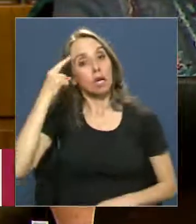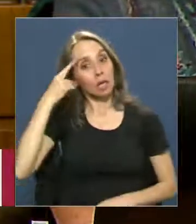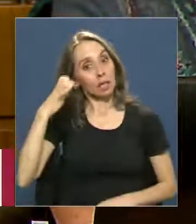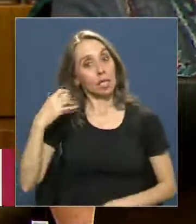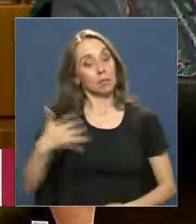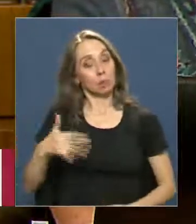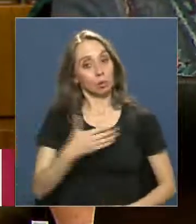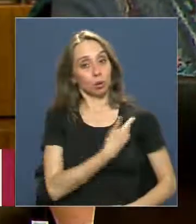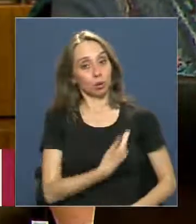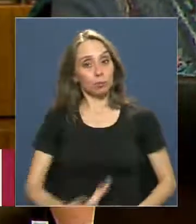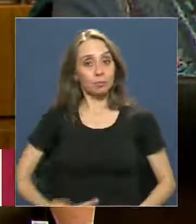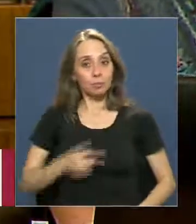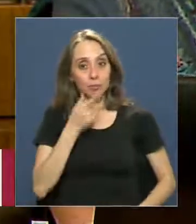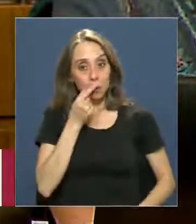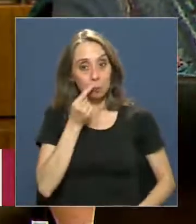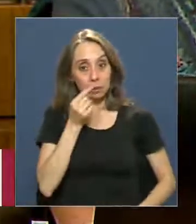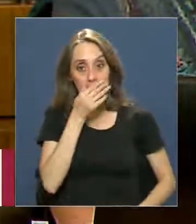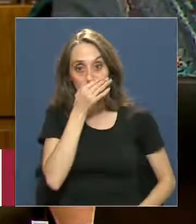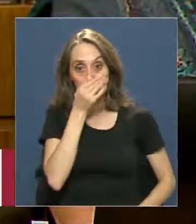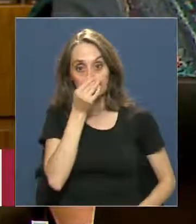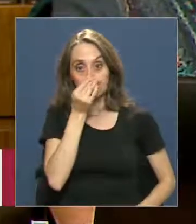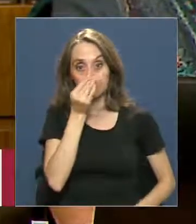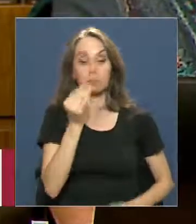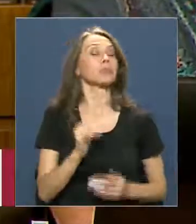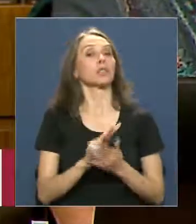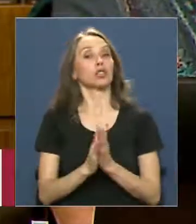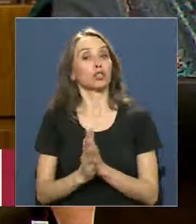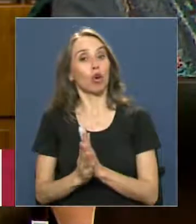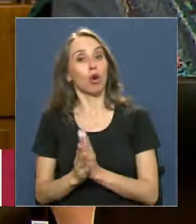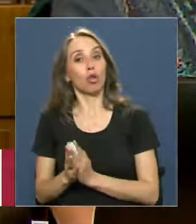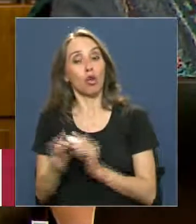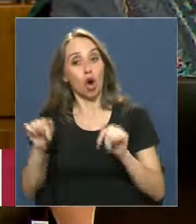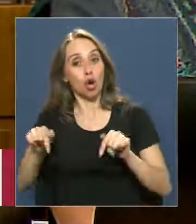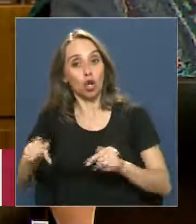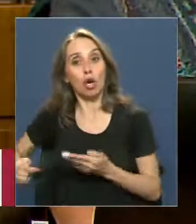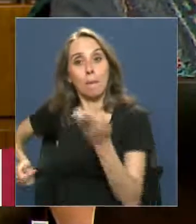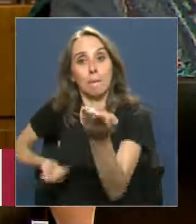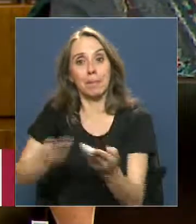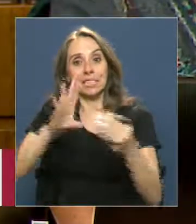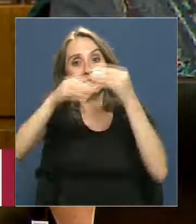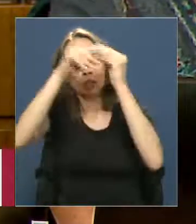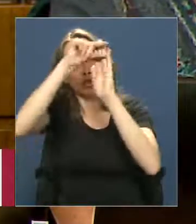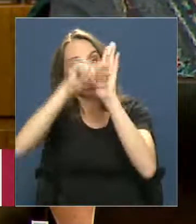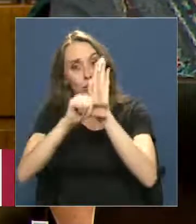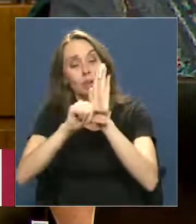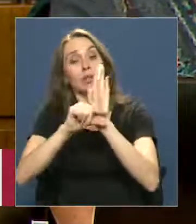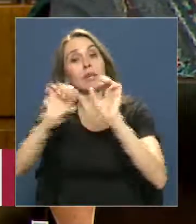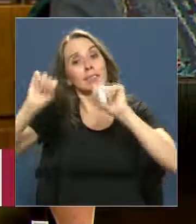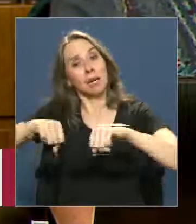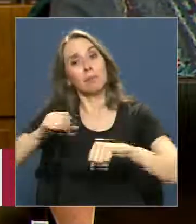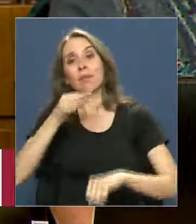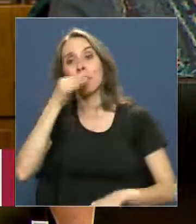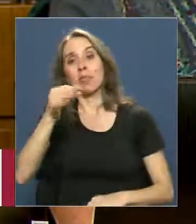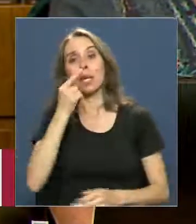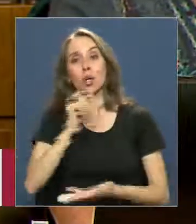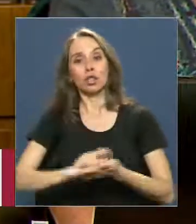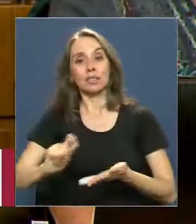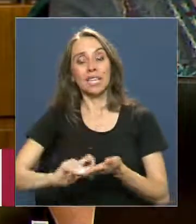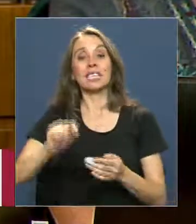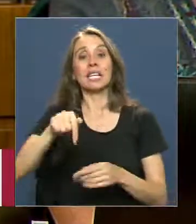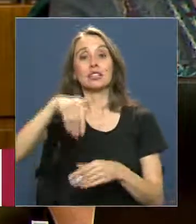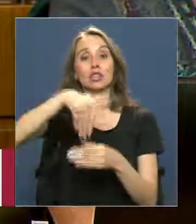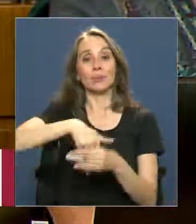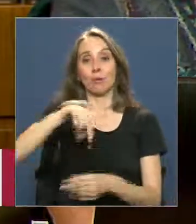importante considerar todas las indicaciones que hoy día se han presentado. Ya el secretario anunciaba que se iban a votar durante